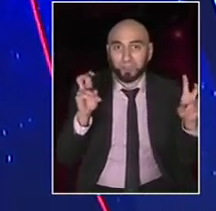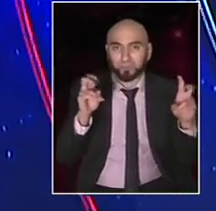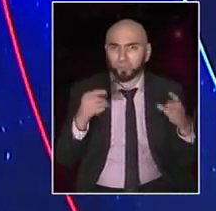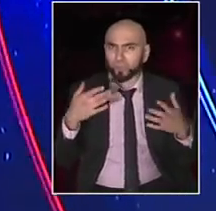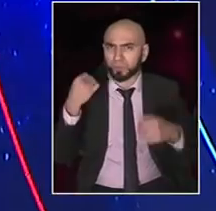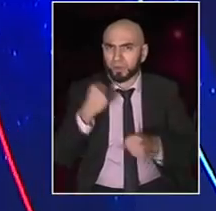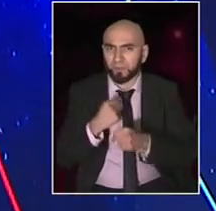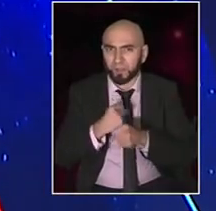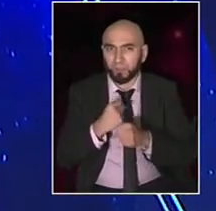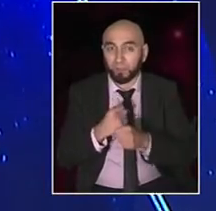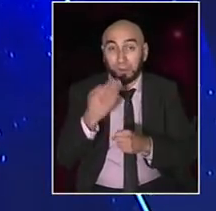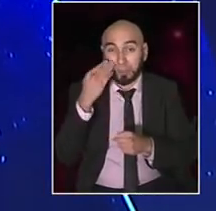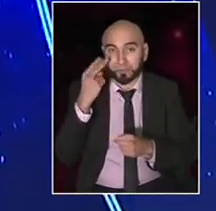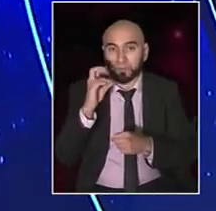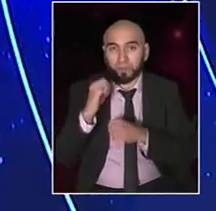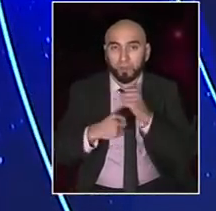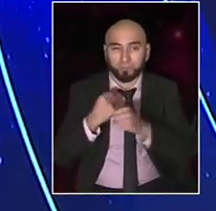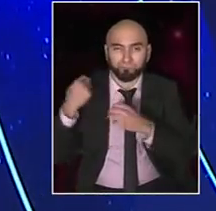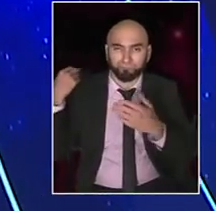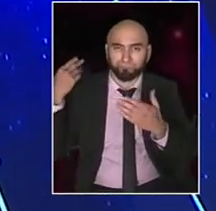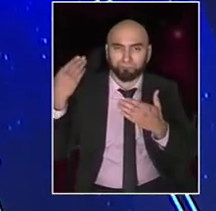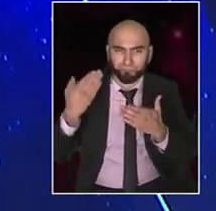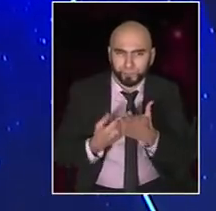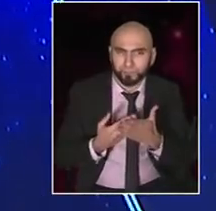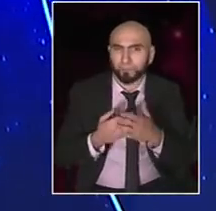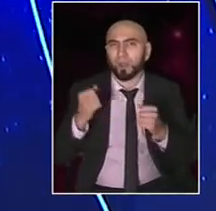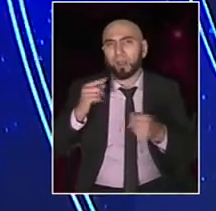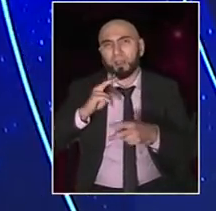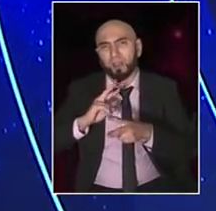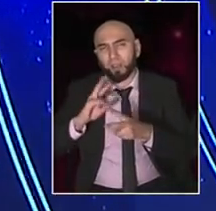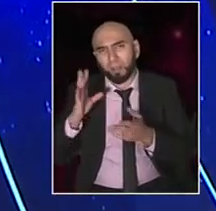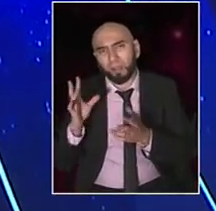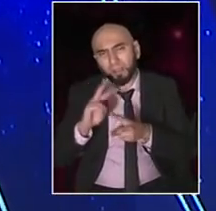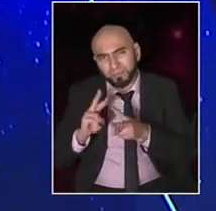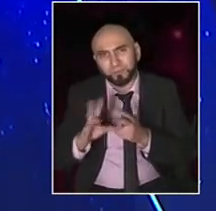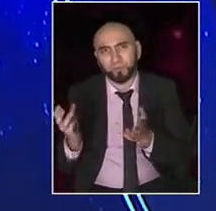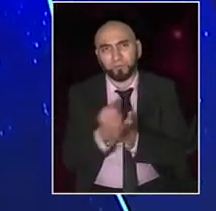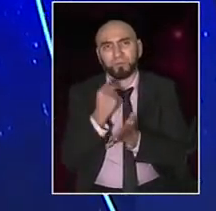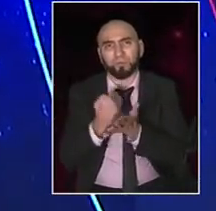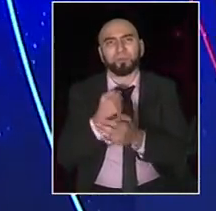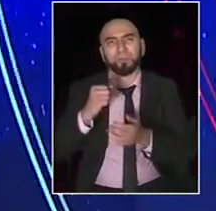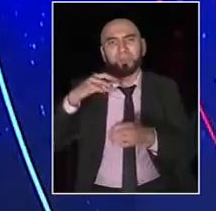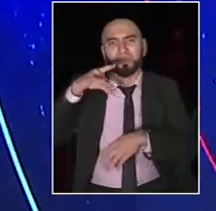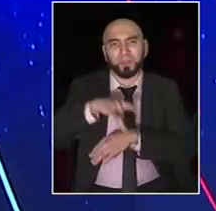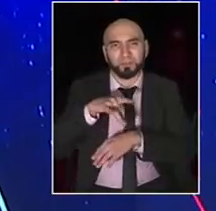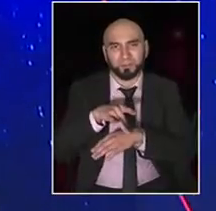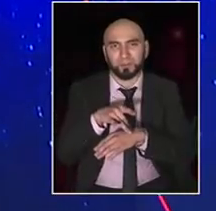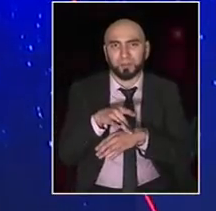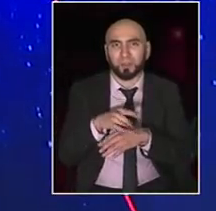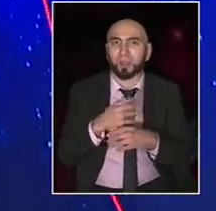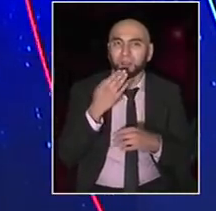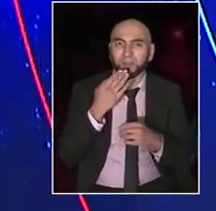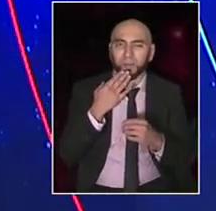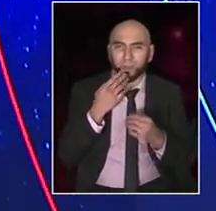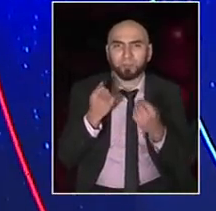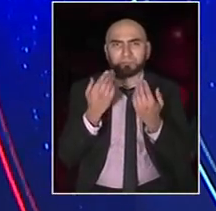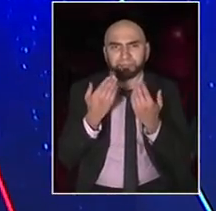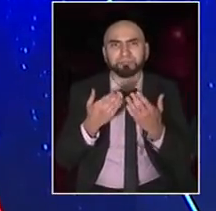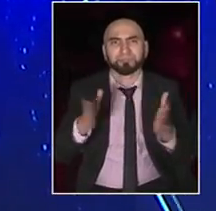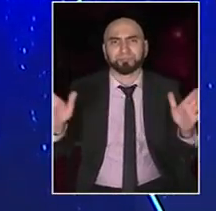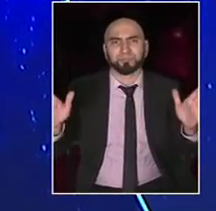por casi 20 años para materializar logros que han contribuido a la medicina personalizada y han abierto el campo para cientos de otras aplicaciones